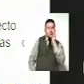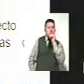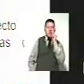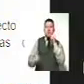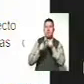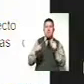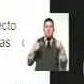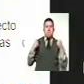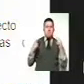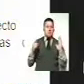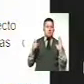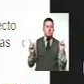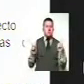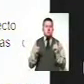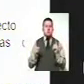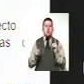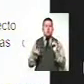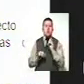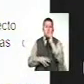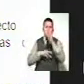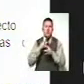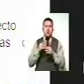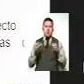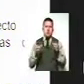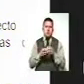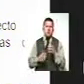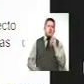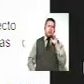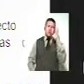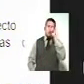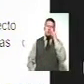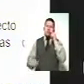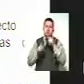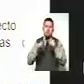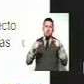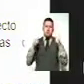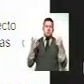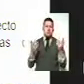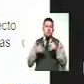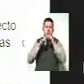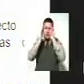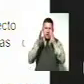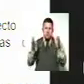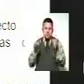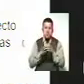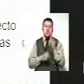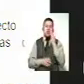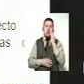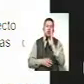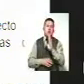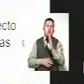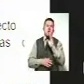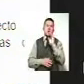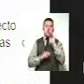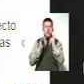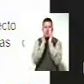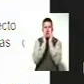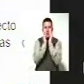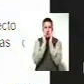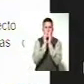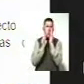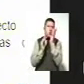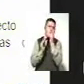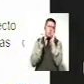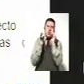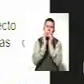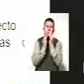hay metas de reducción de desnutrición global. No se observan metas respecto a atención en hogares de ICBF y no